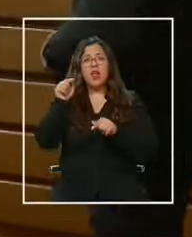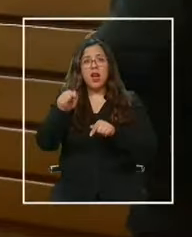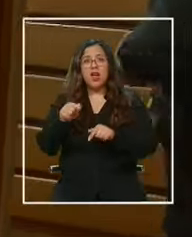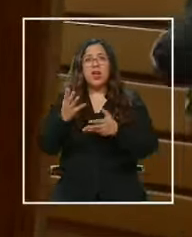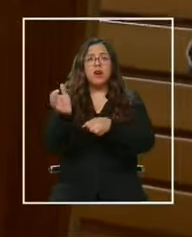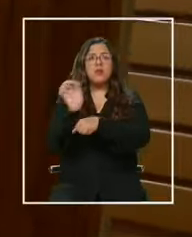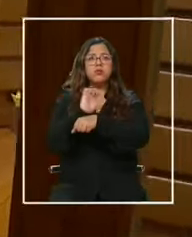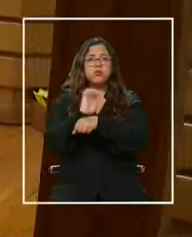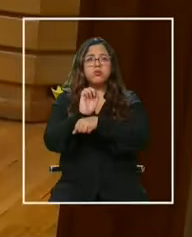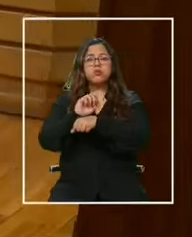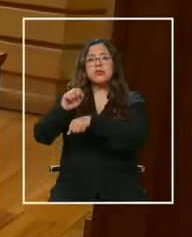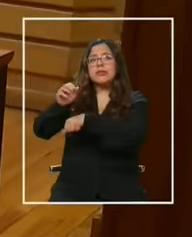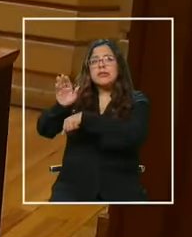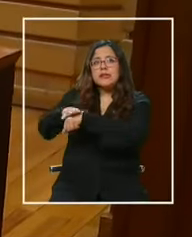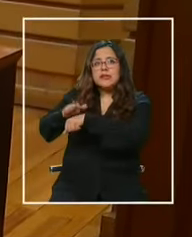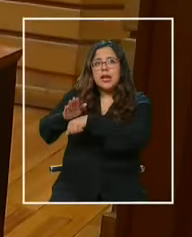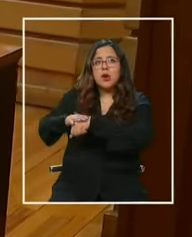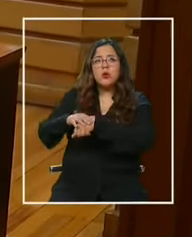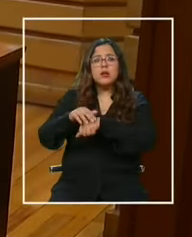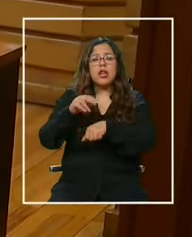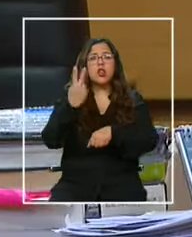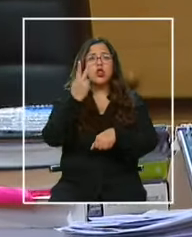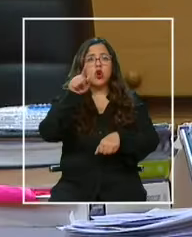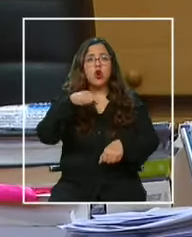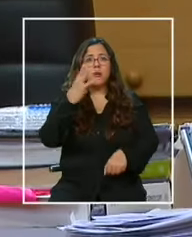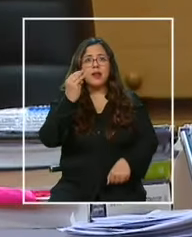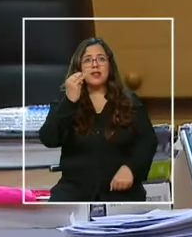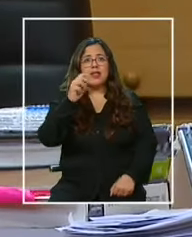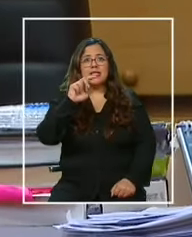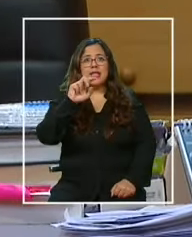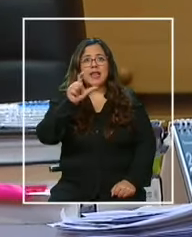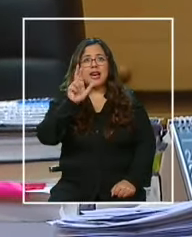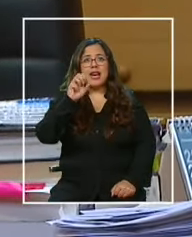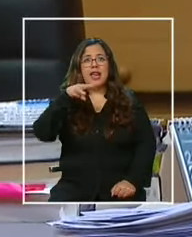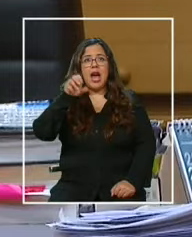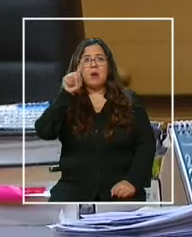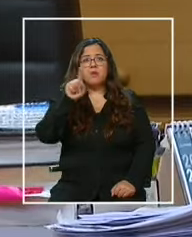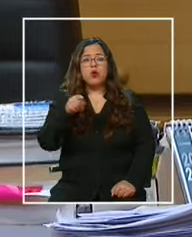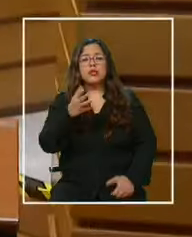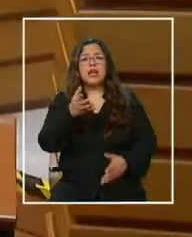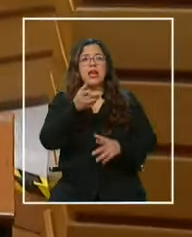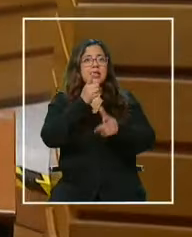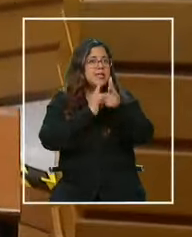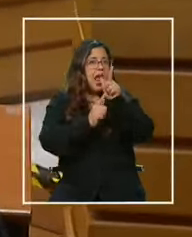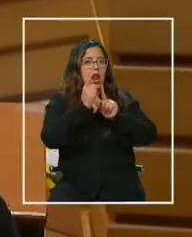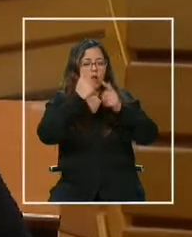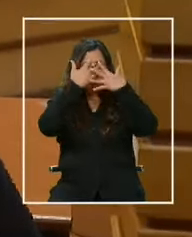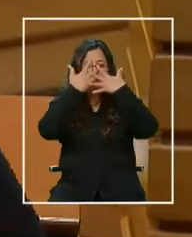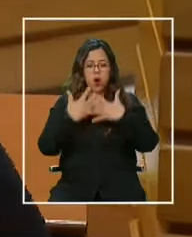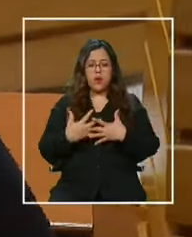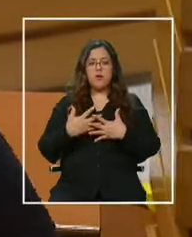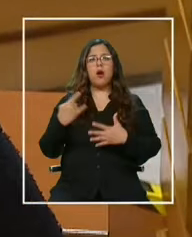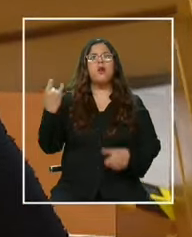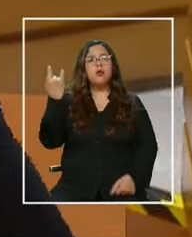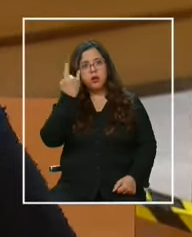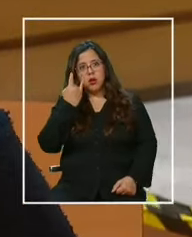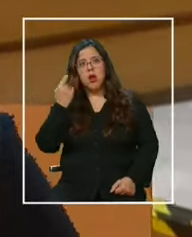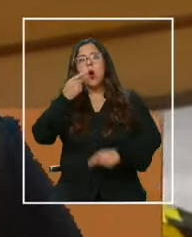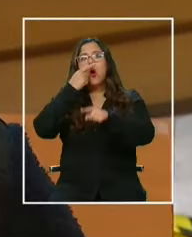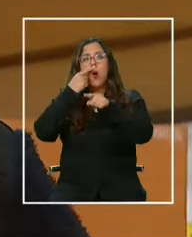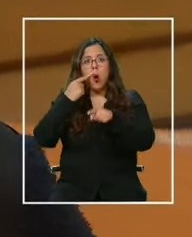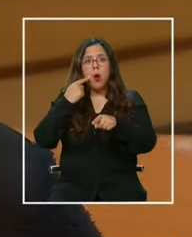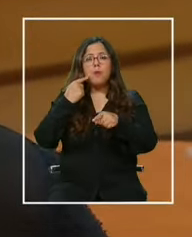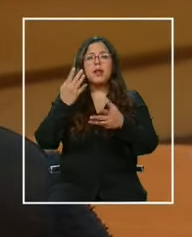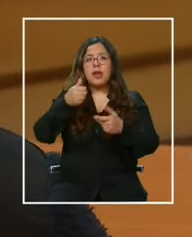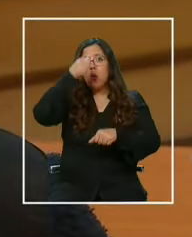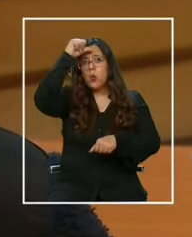conducía un vehículo prestado con 2.13 gramos de alcohol por litro de sangre en su cuerpo. El imputado arriesga